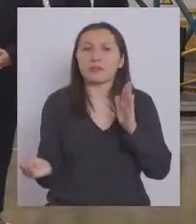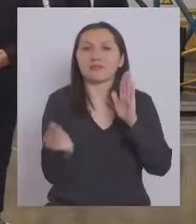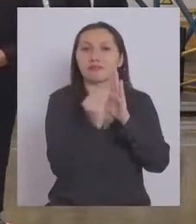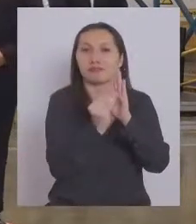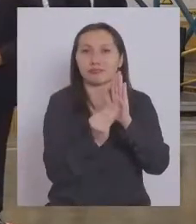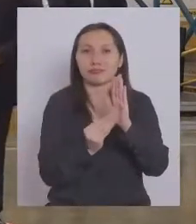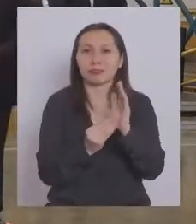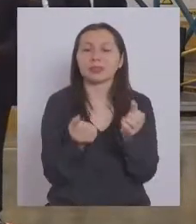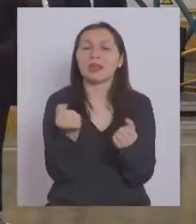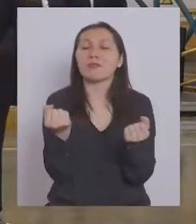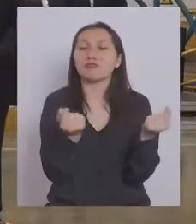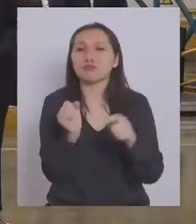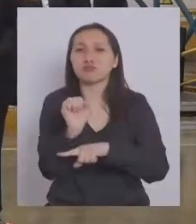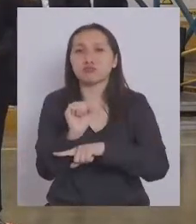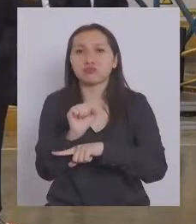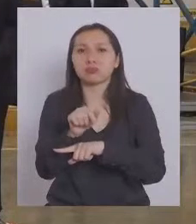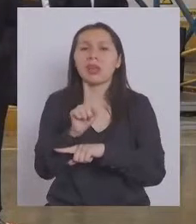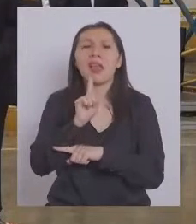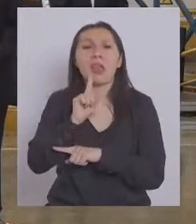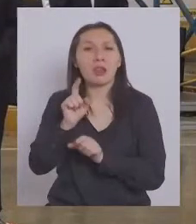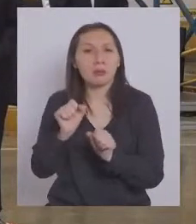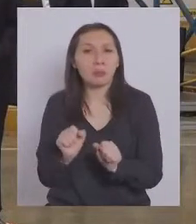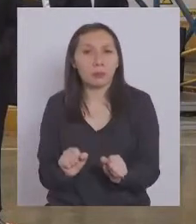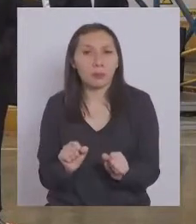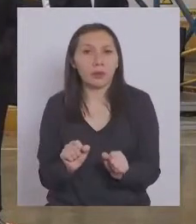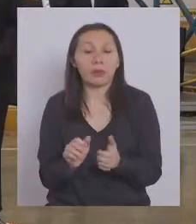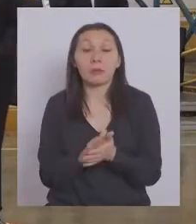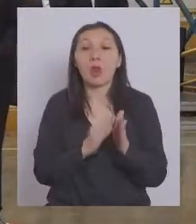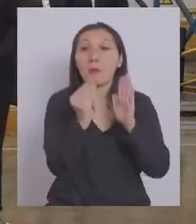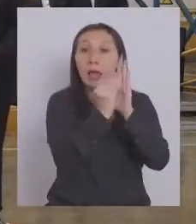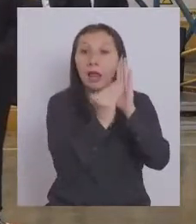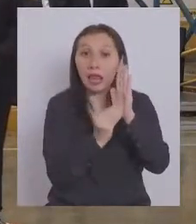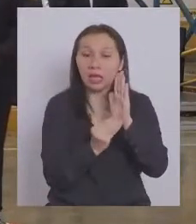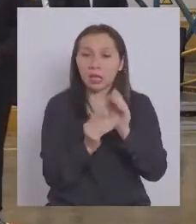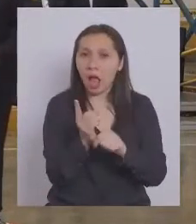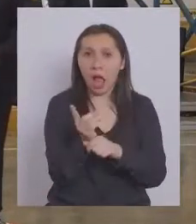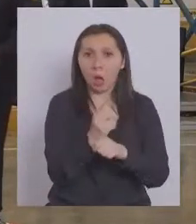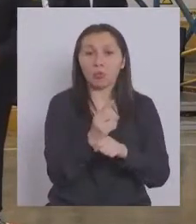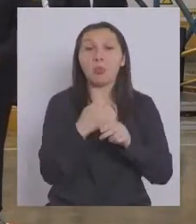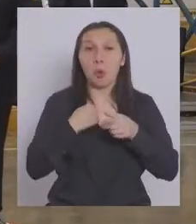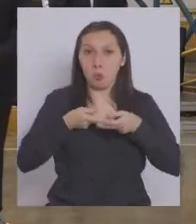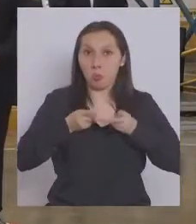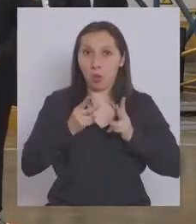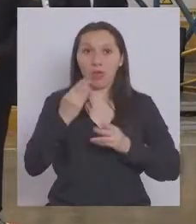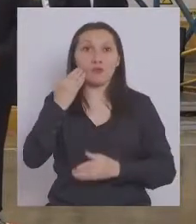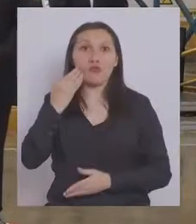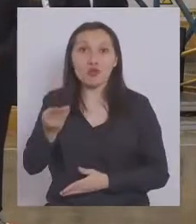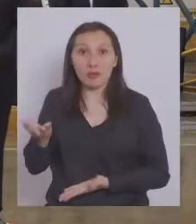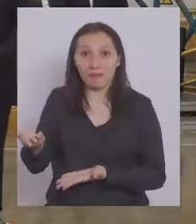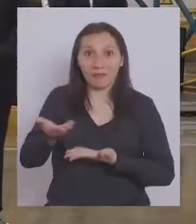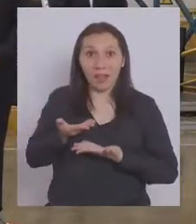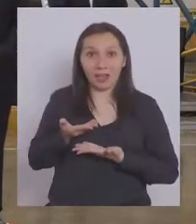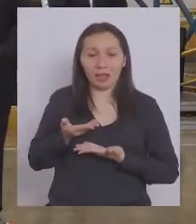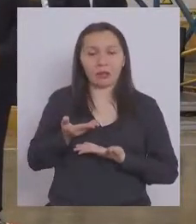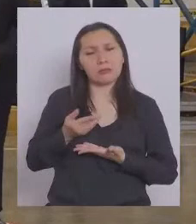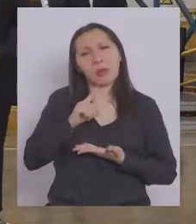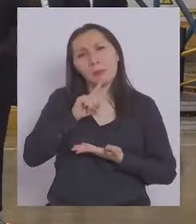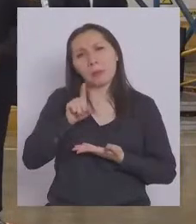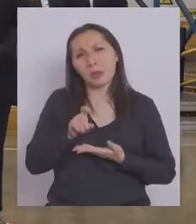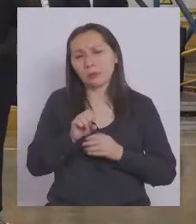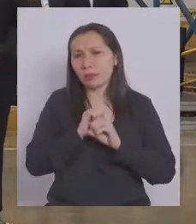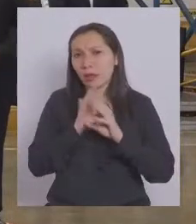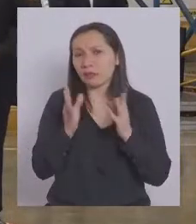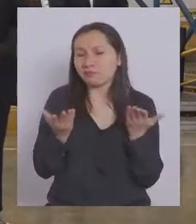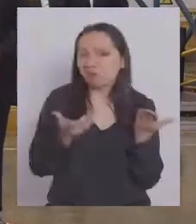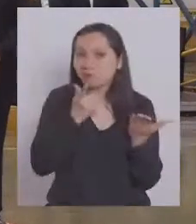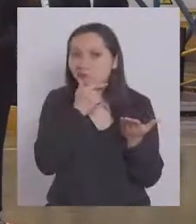registro. ¿Quiénes pueden estar en el registro? Estando en el registro ya automáticamente son parte del bono, ir aclarando todas estas preguntas.